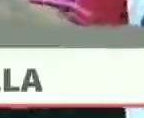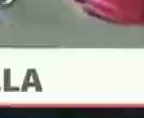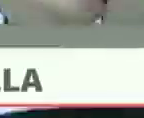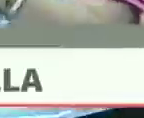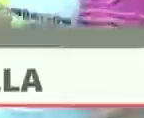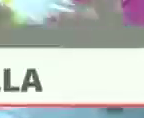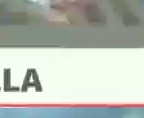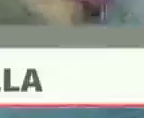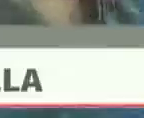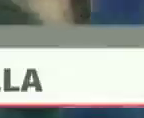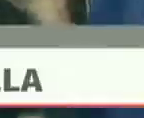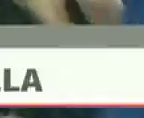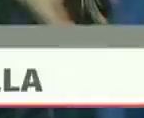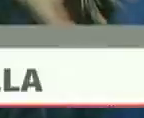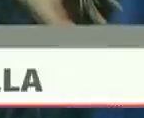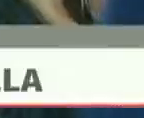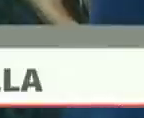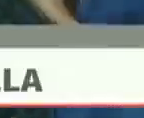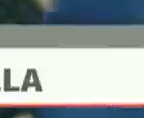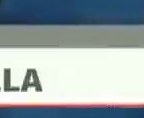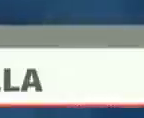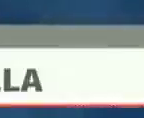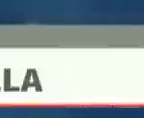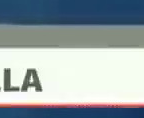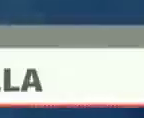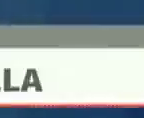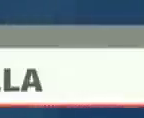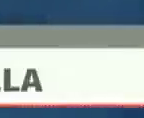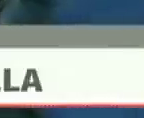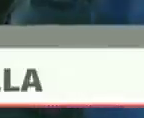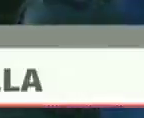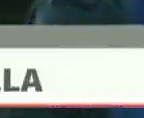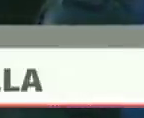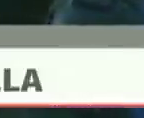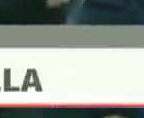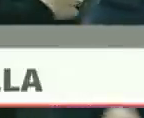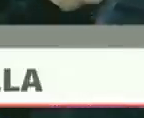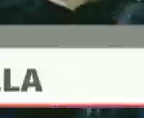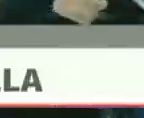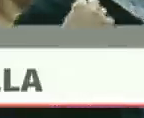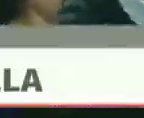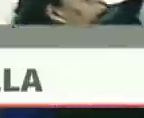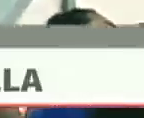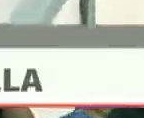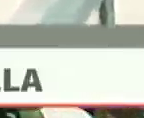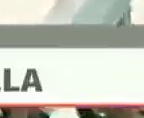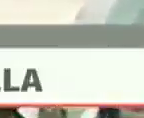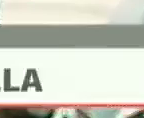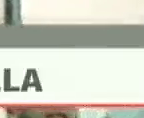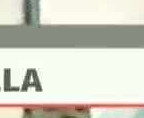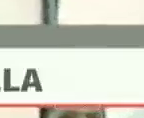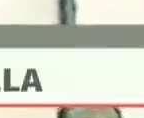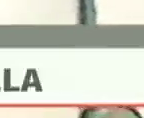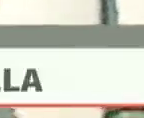comandante mordiéndose amigos porque juntos podemos más para conservarla